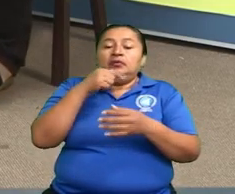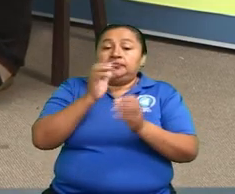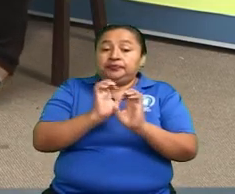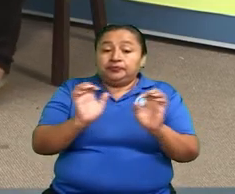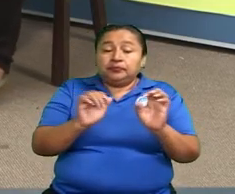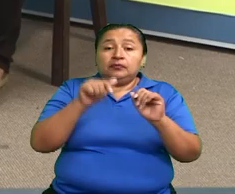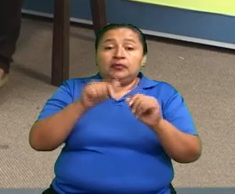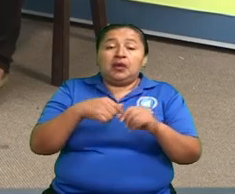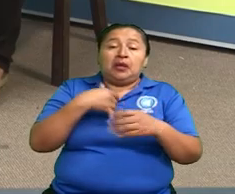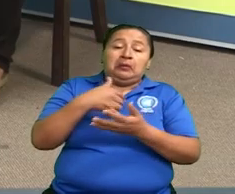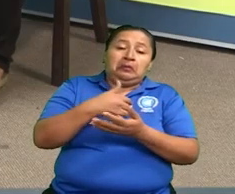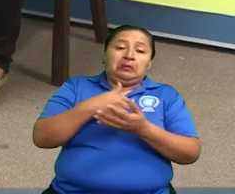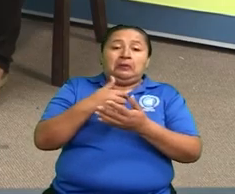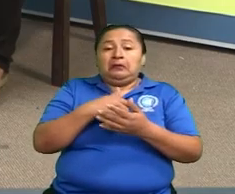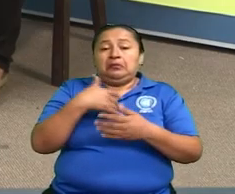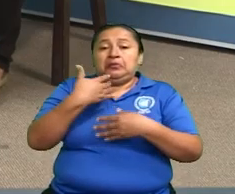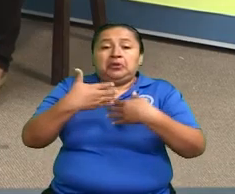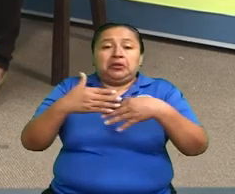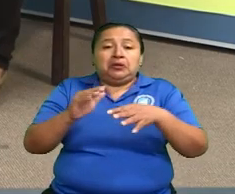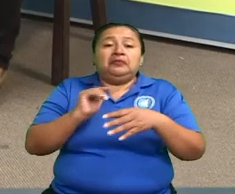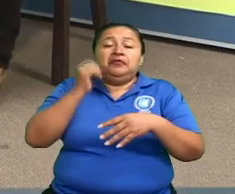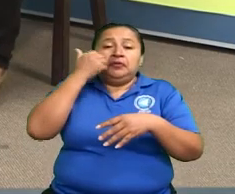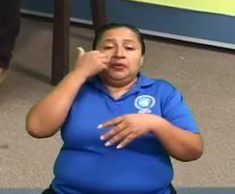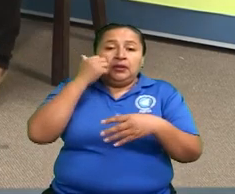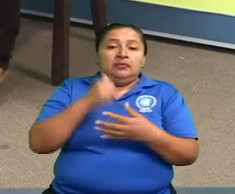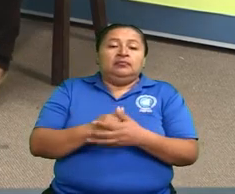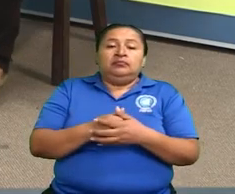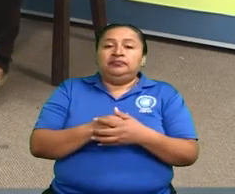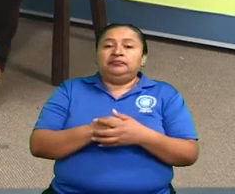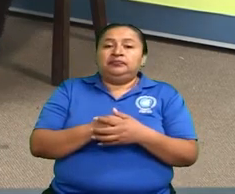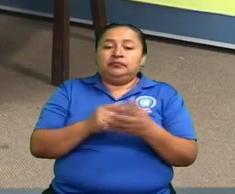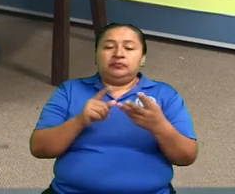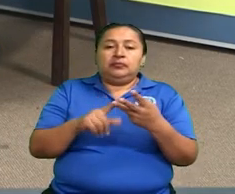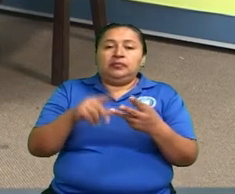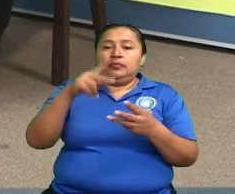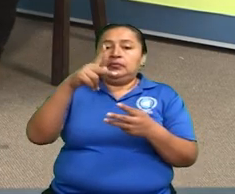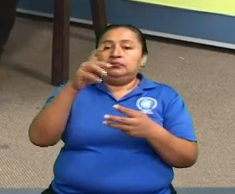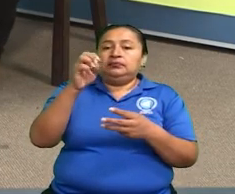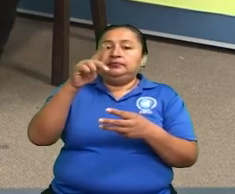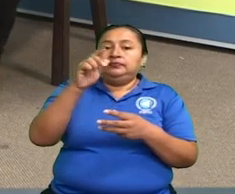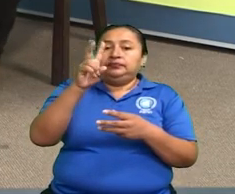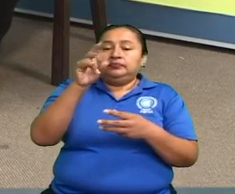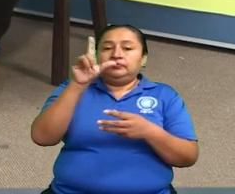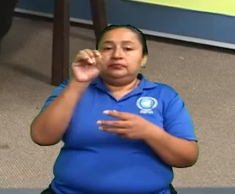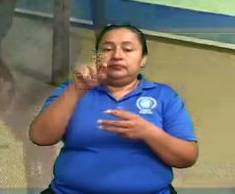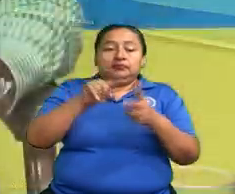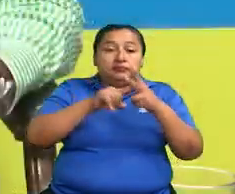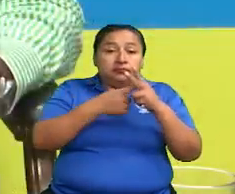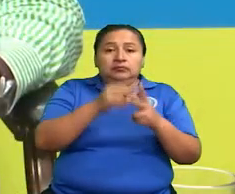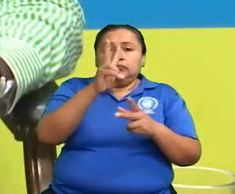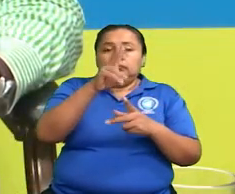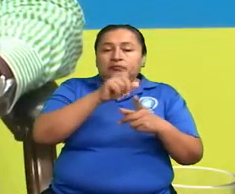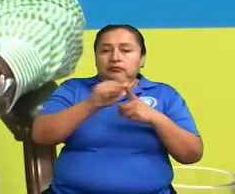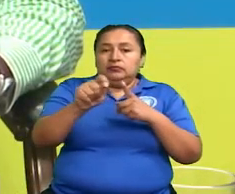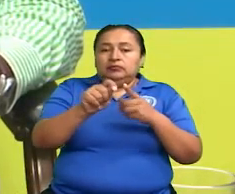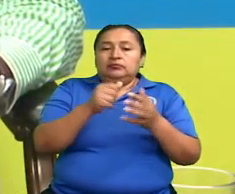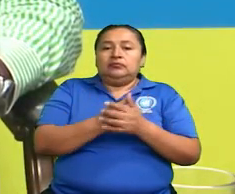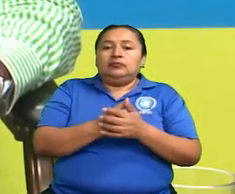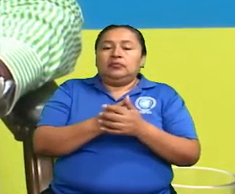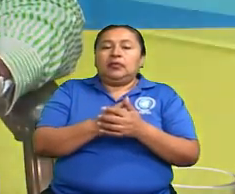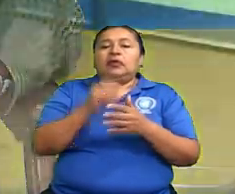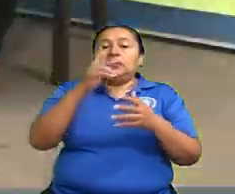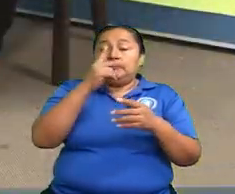quedan frágiles y susceptibles a que tengan esas enfermedades. ¿La pentavalente se pone entonces a partir de los 2 meses? 2 meses. ¿Y dos a los meses, cuánto se vuelve a